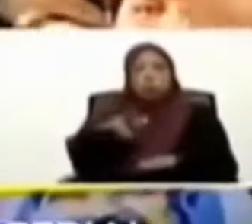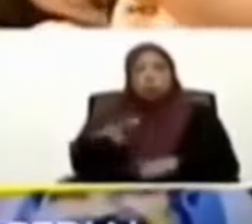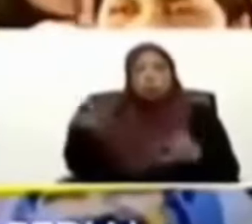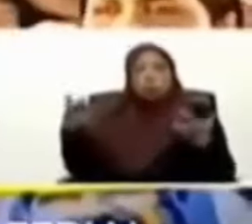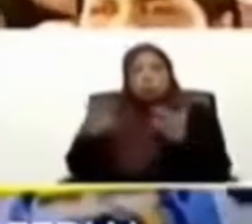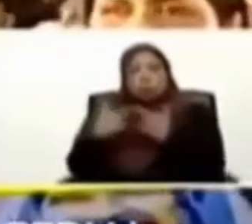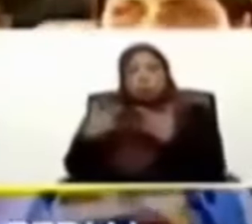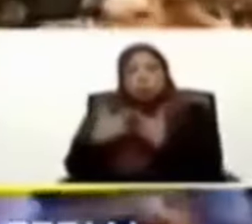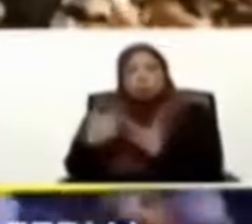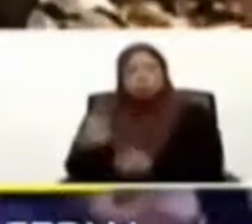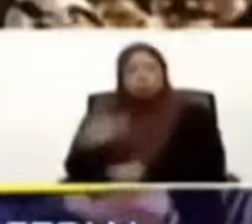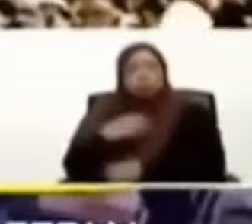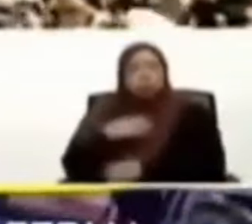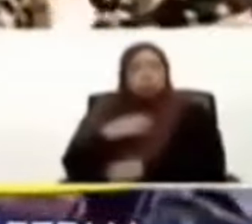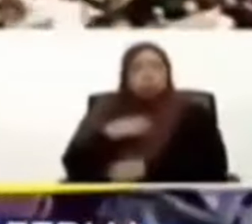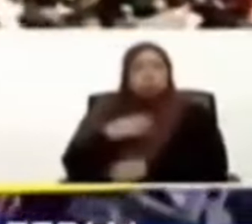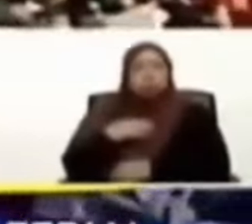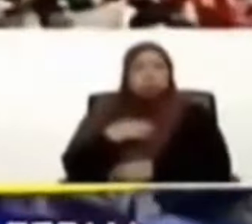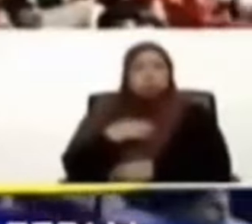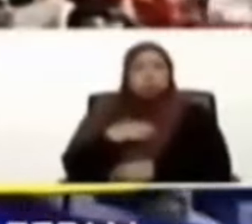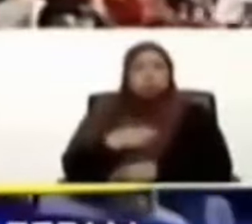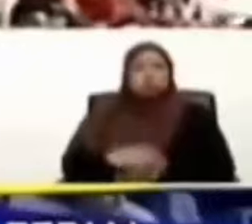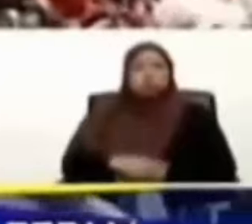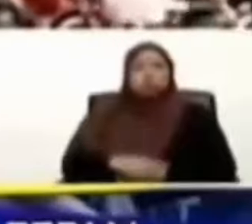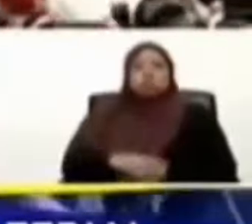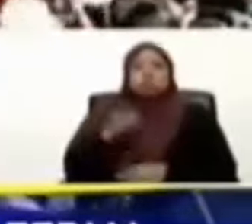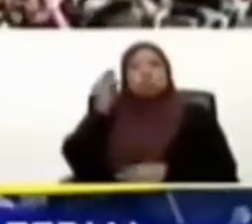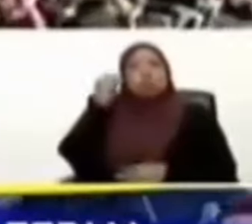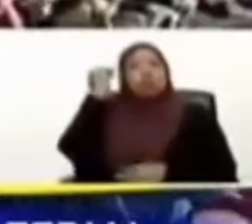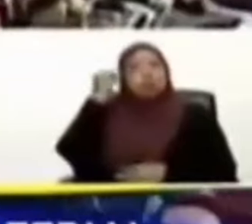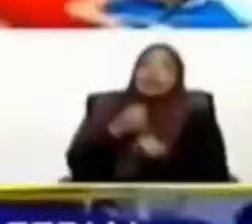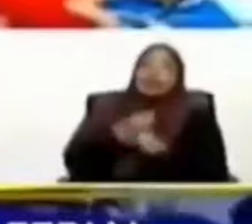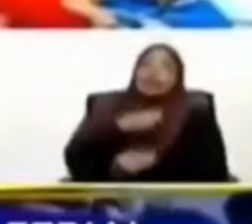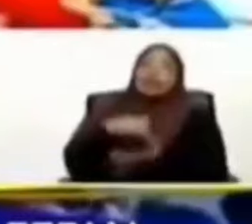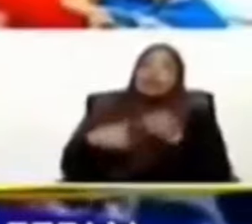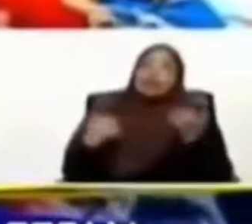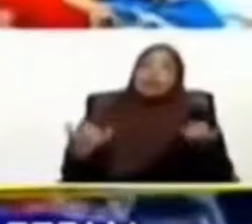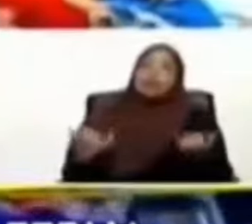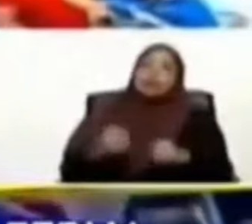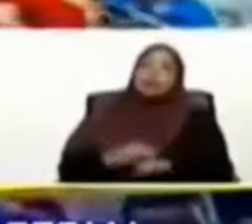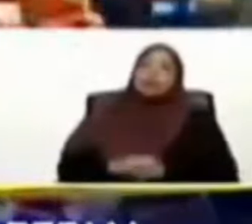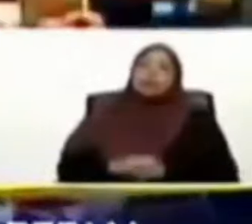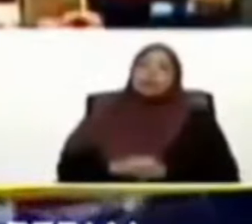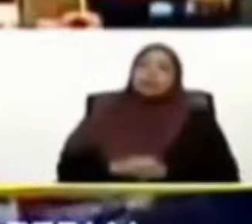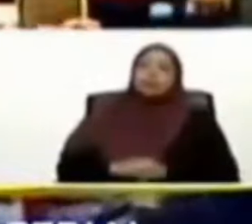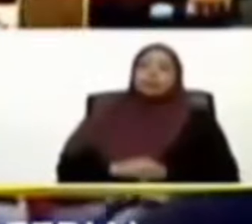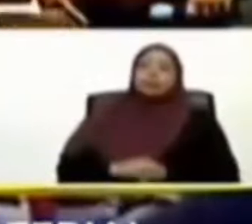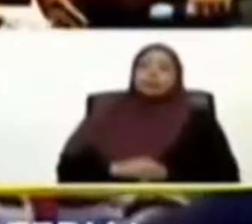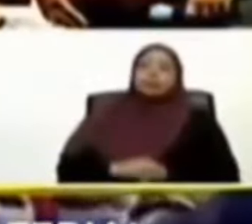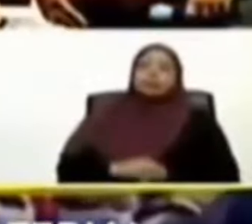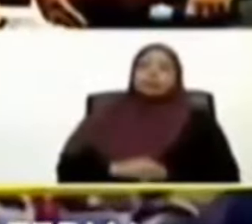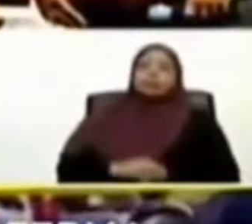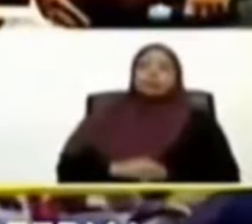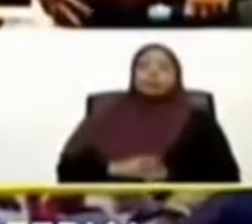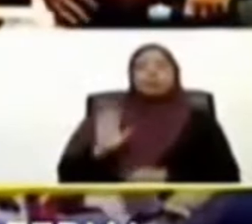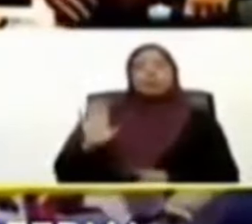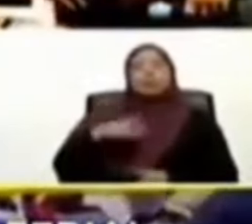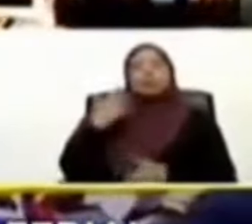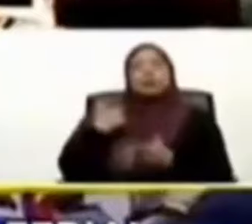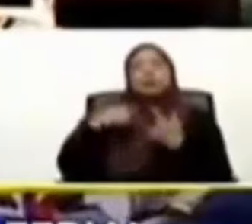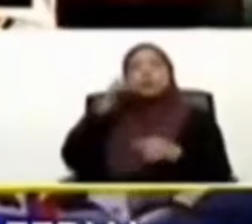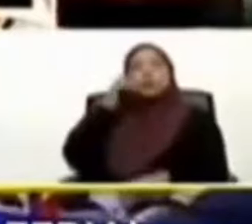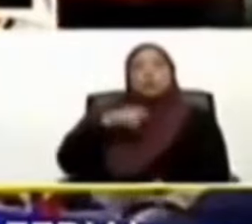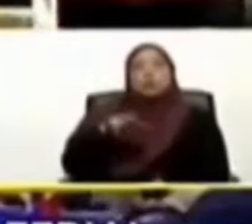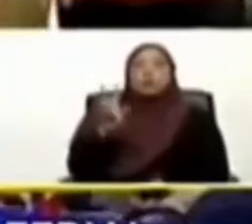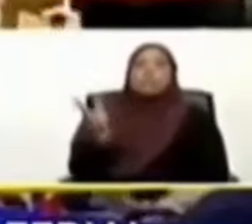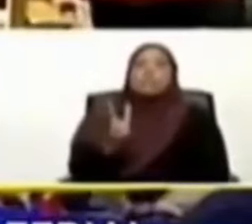estado Guárico, fue allanado 30 minutos después de que María Corina Machado se haya detenido a desayunar con su equipo.